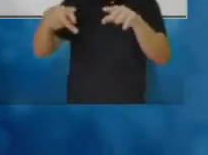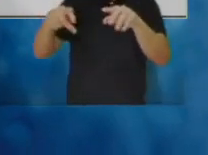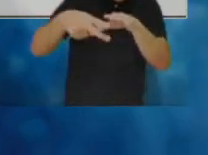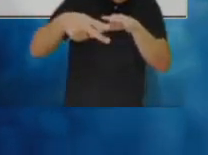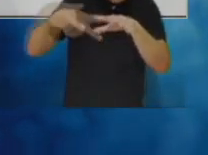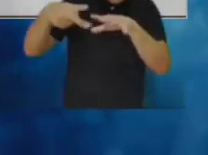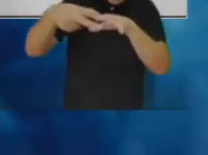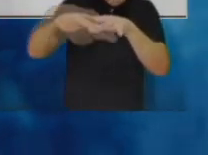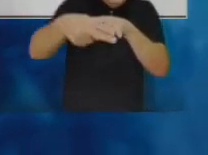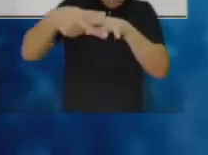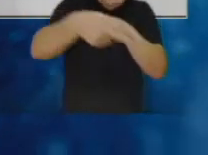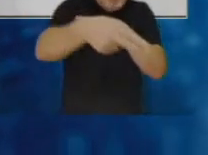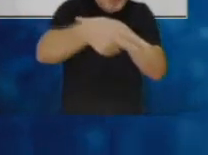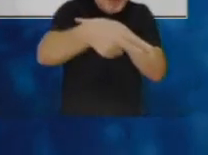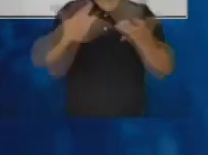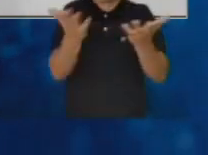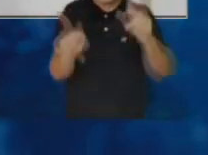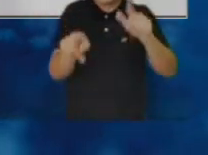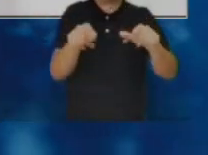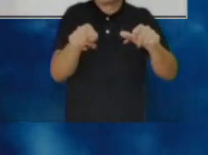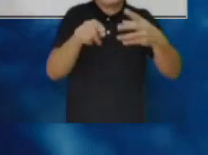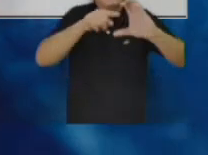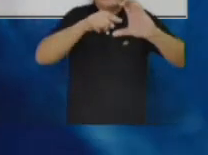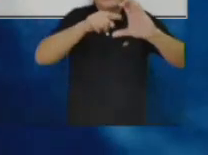trata de utilizar diferentes bandas en el espectro.